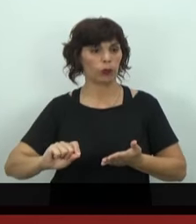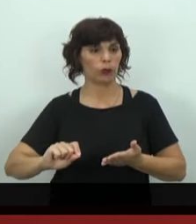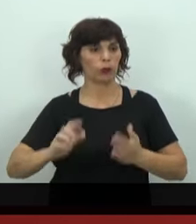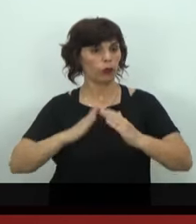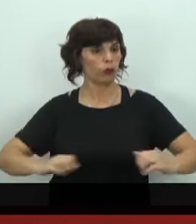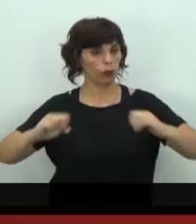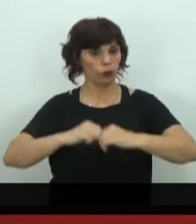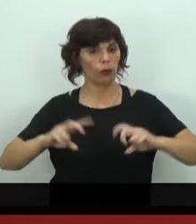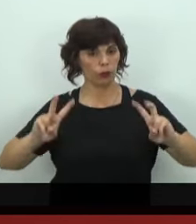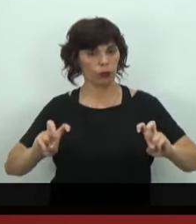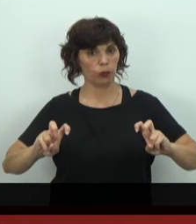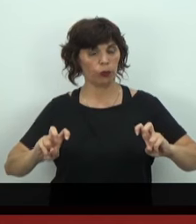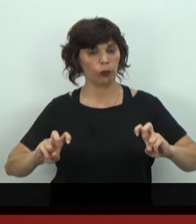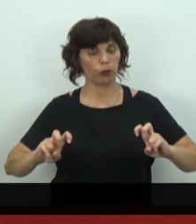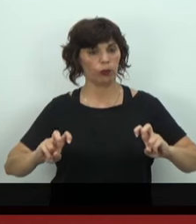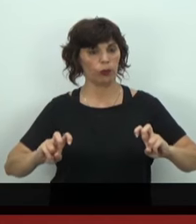pacto,